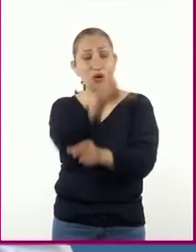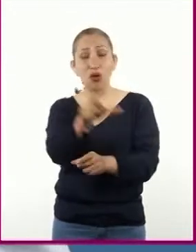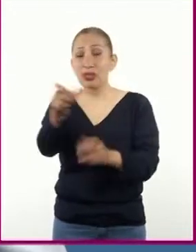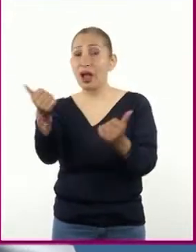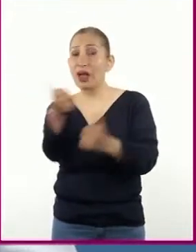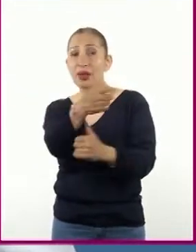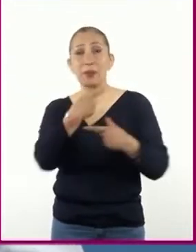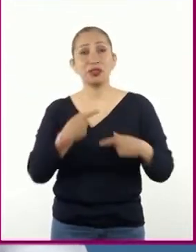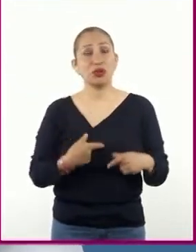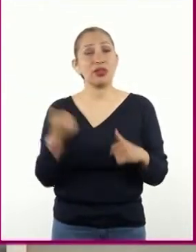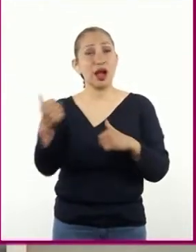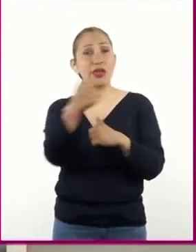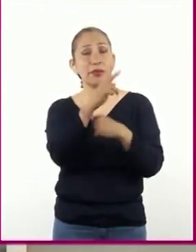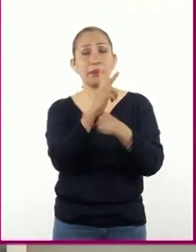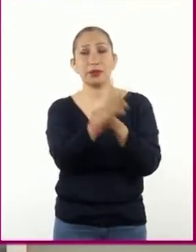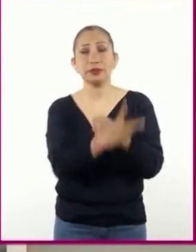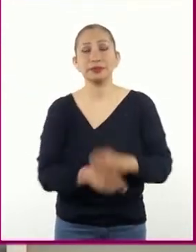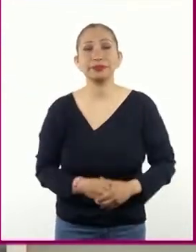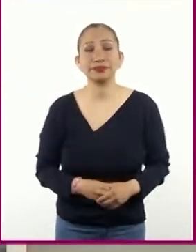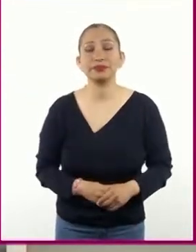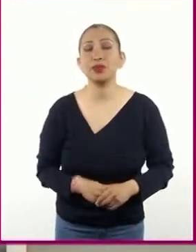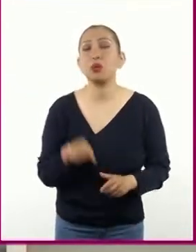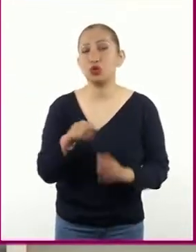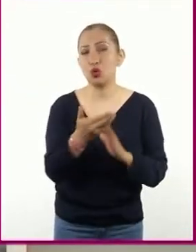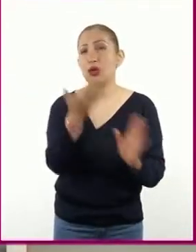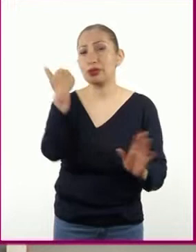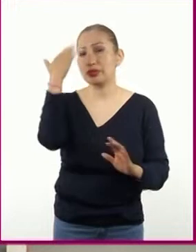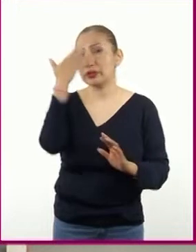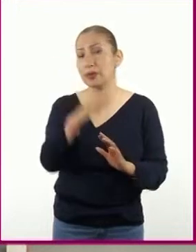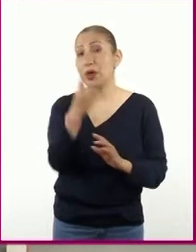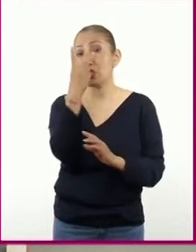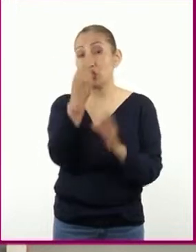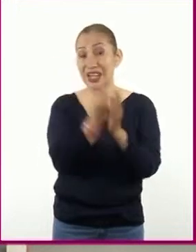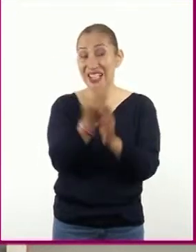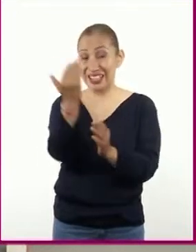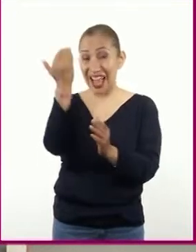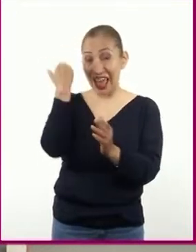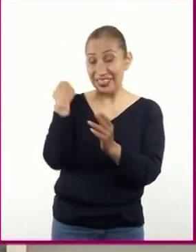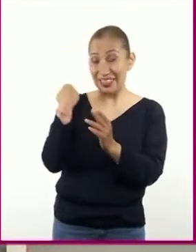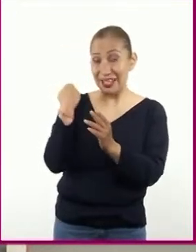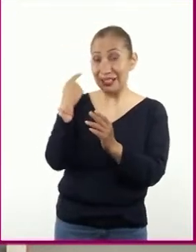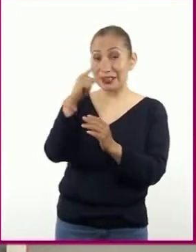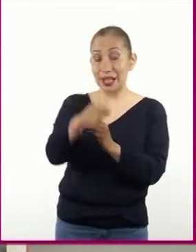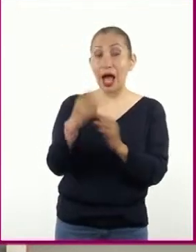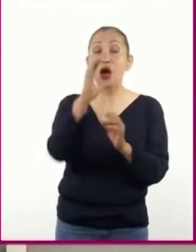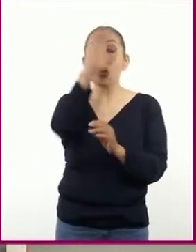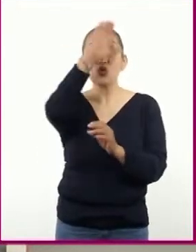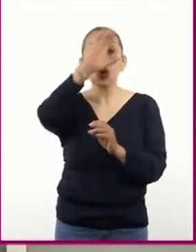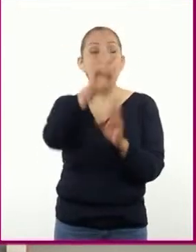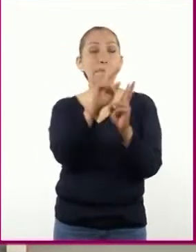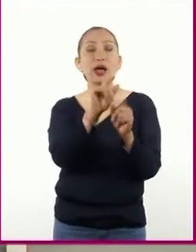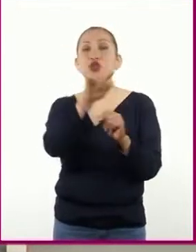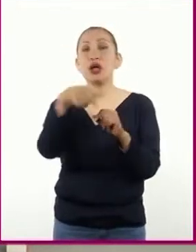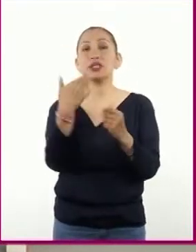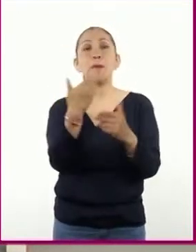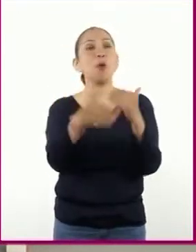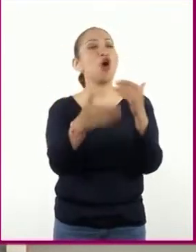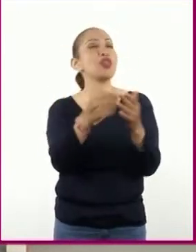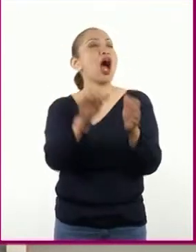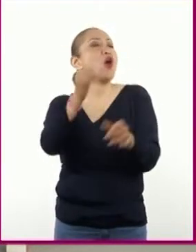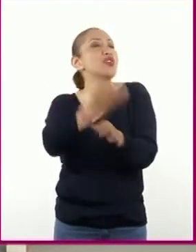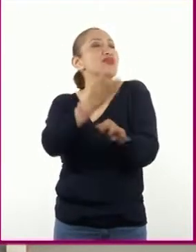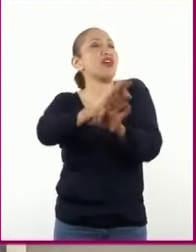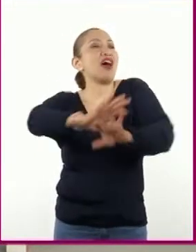personas y de los pueblos. Como ya han visto en las dos sesiones anteriores, la cultura de paz no es una moda de los últimos